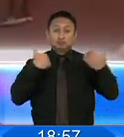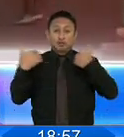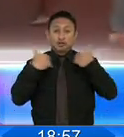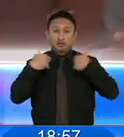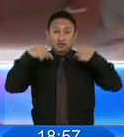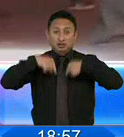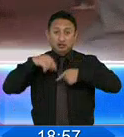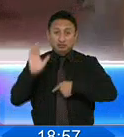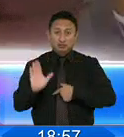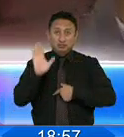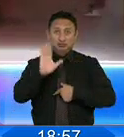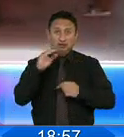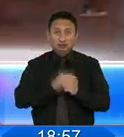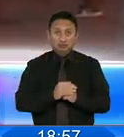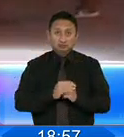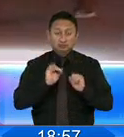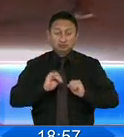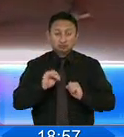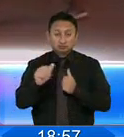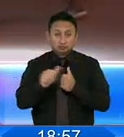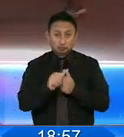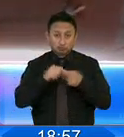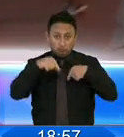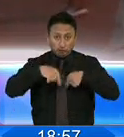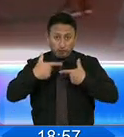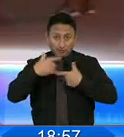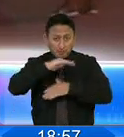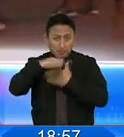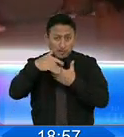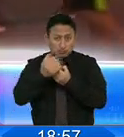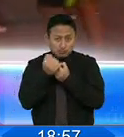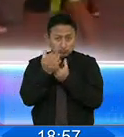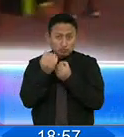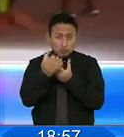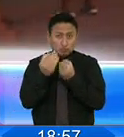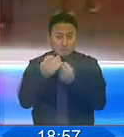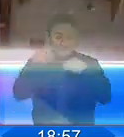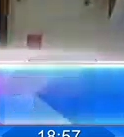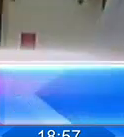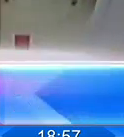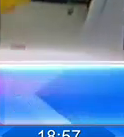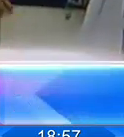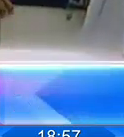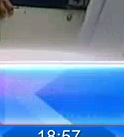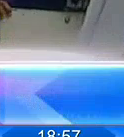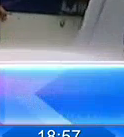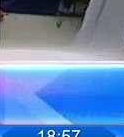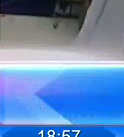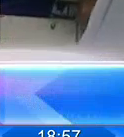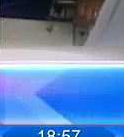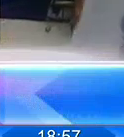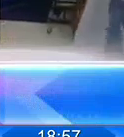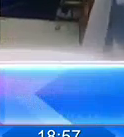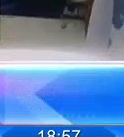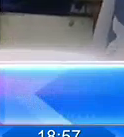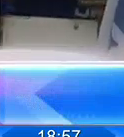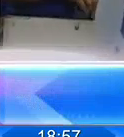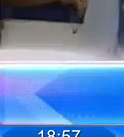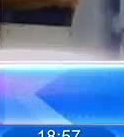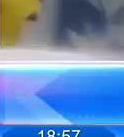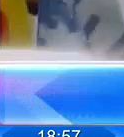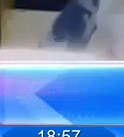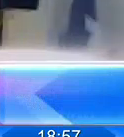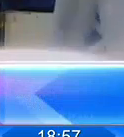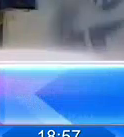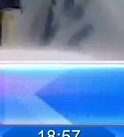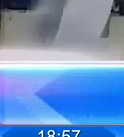noche. Nosotros en pocos minutos les tendremos más detalles de la actividad proselitista que se realiza en este sector popular del suroeste